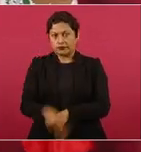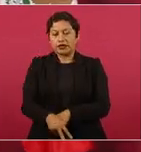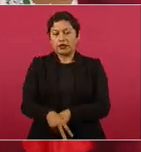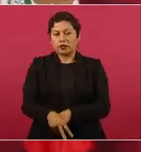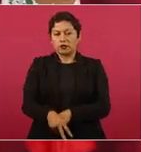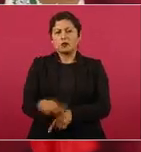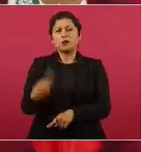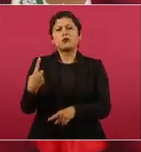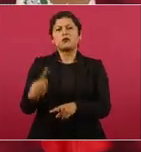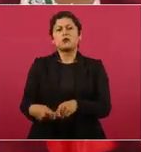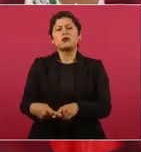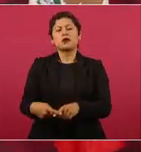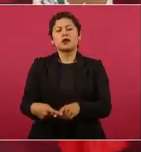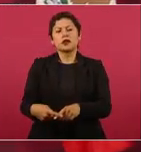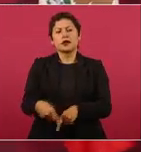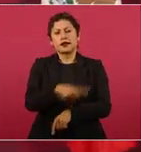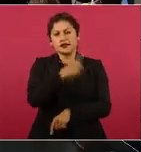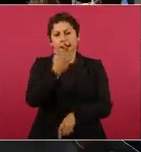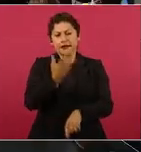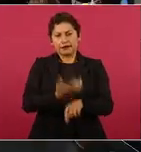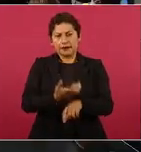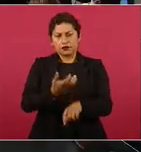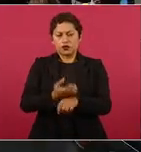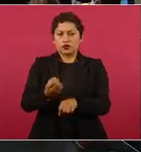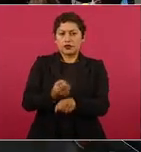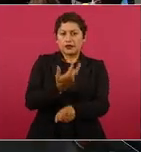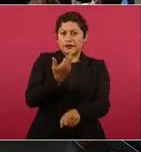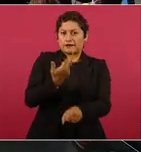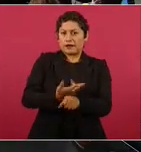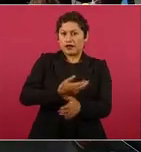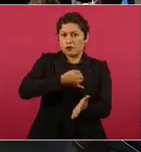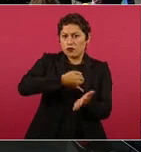Agricultura del gobierno de Estados Unidos.